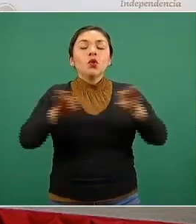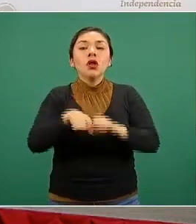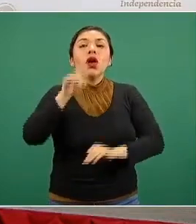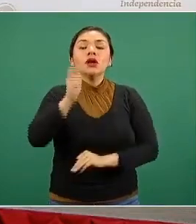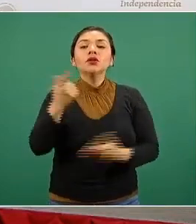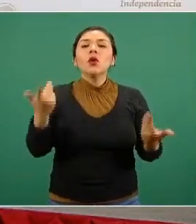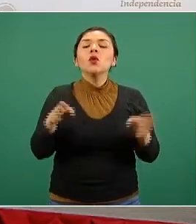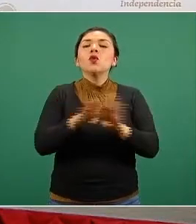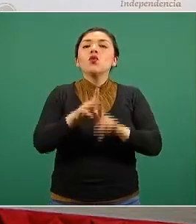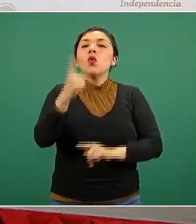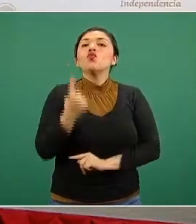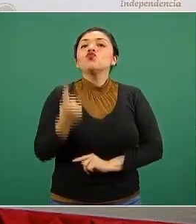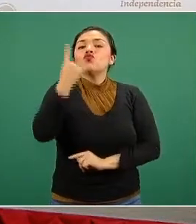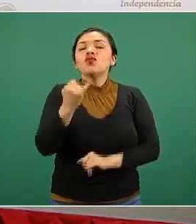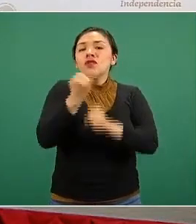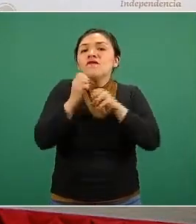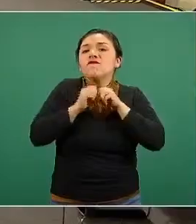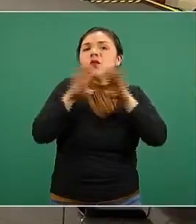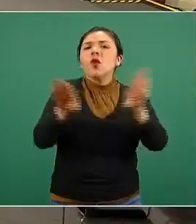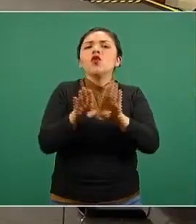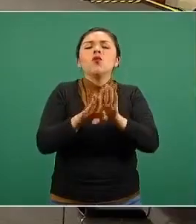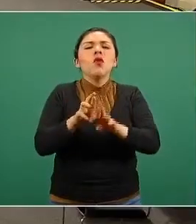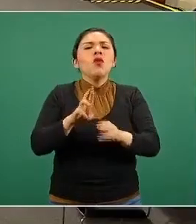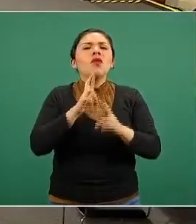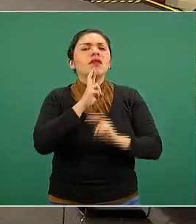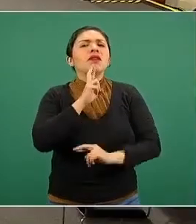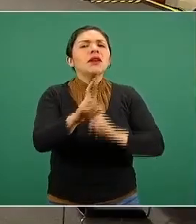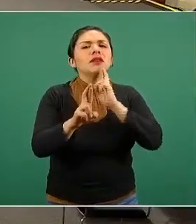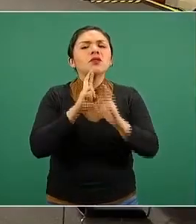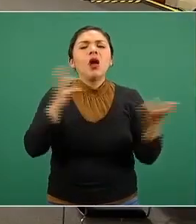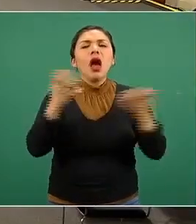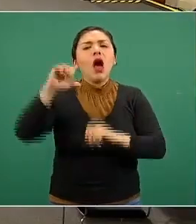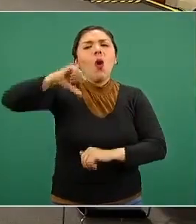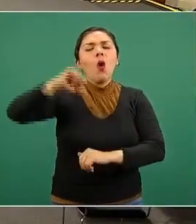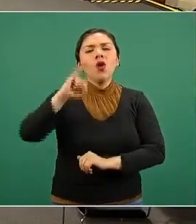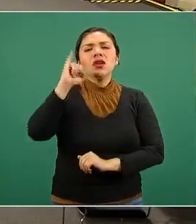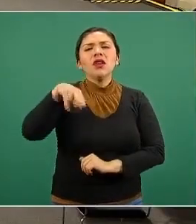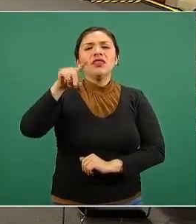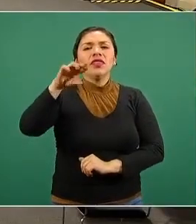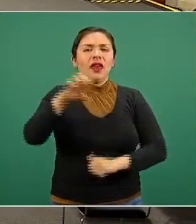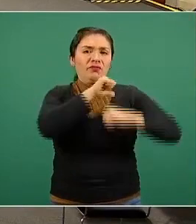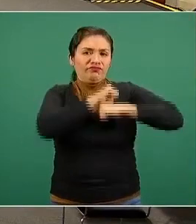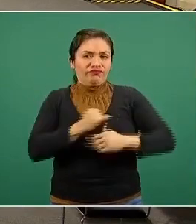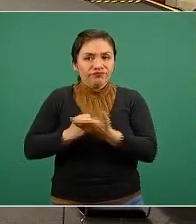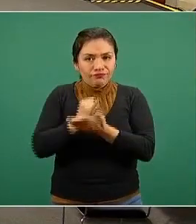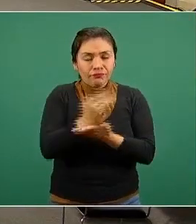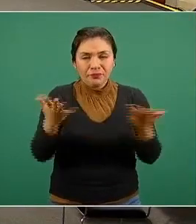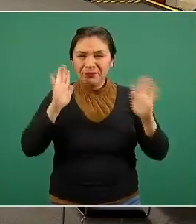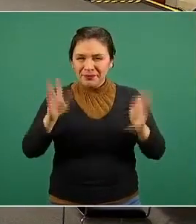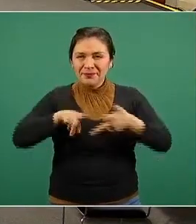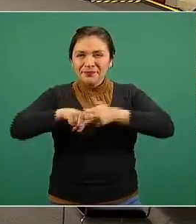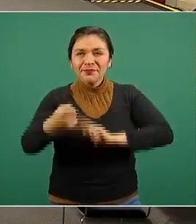un comunicado en relación a resultados que emitió el día de hoy el INDRE. Entonces vamos a iniciar.